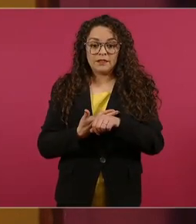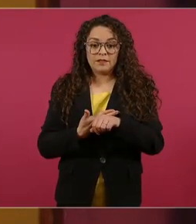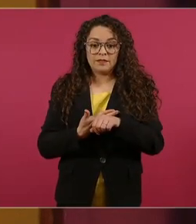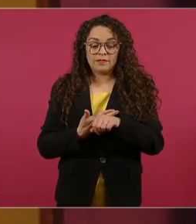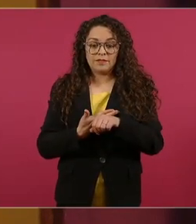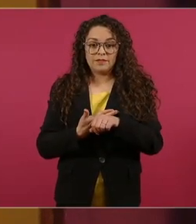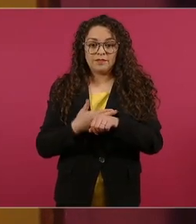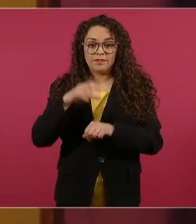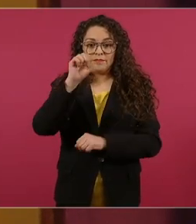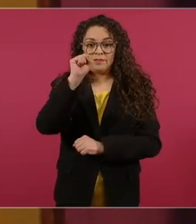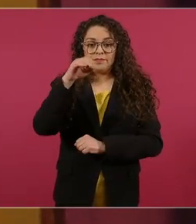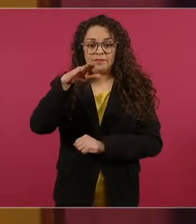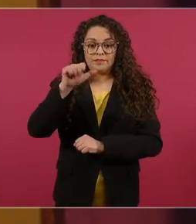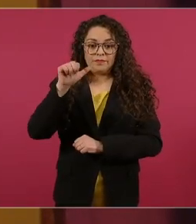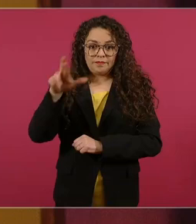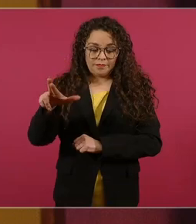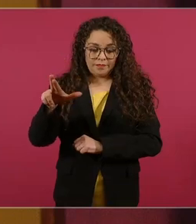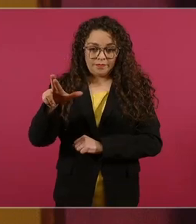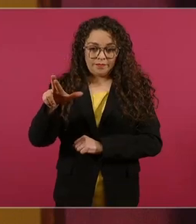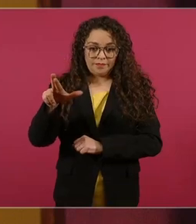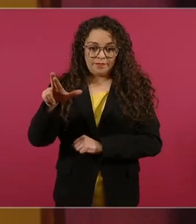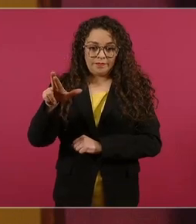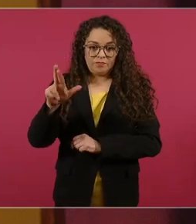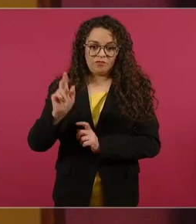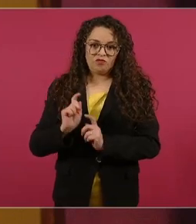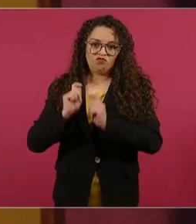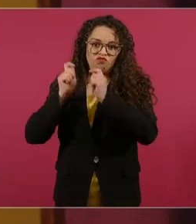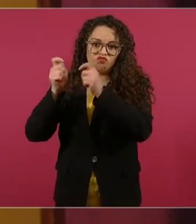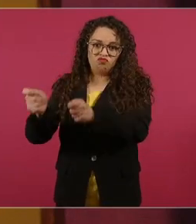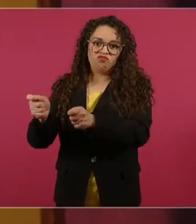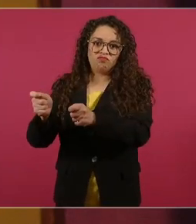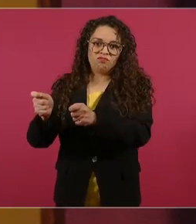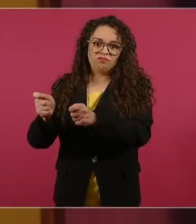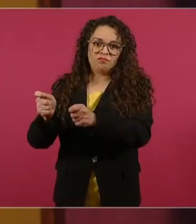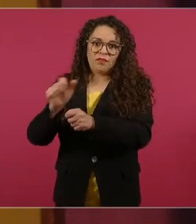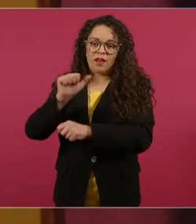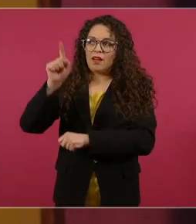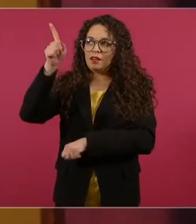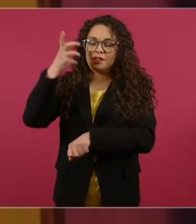de Marina al gobierno de Estados Unidos.